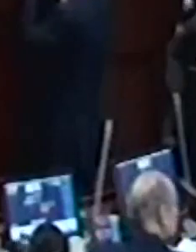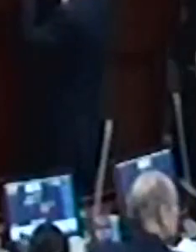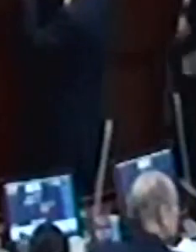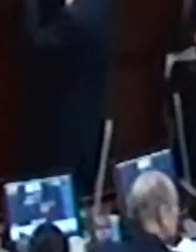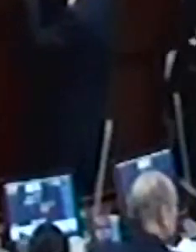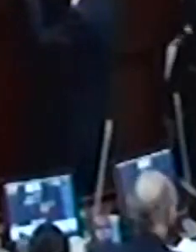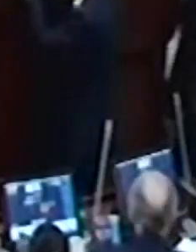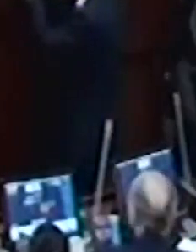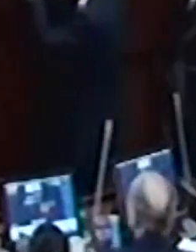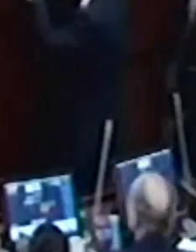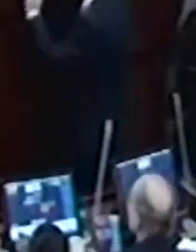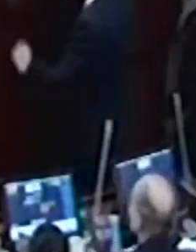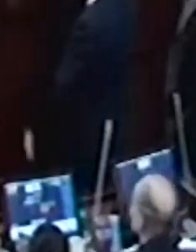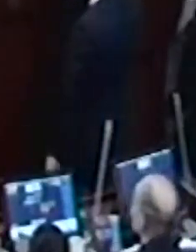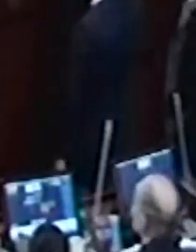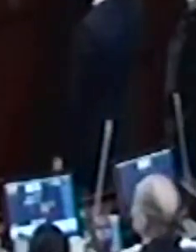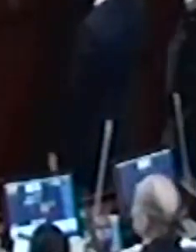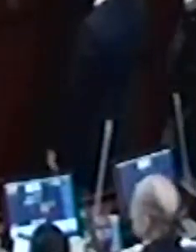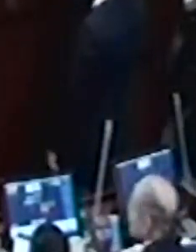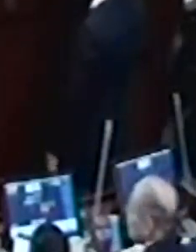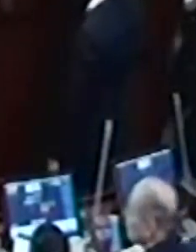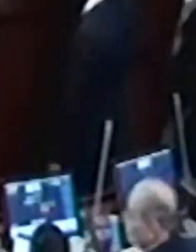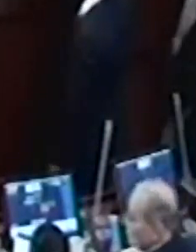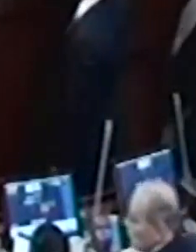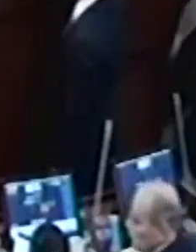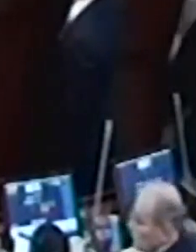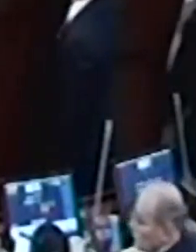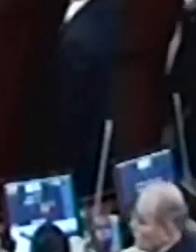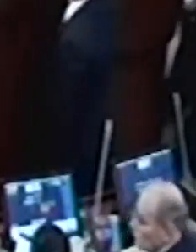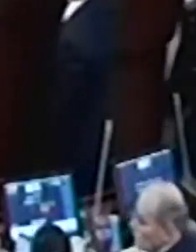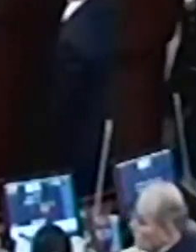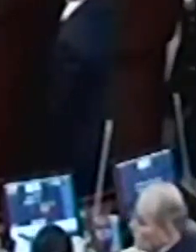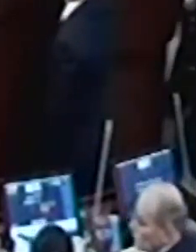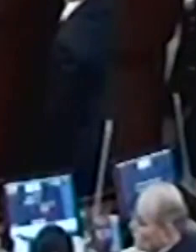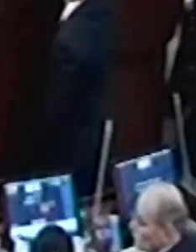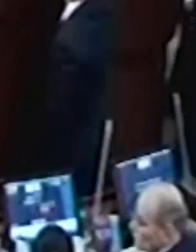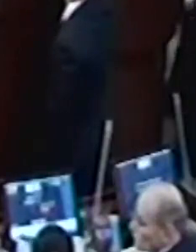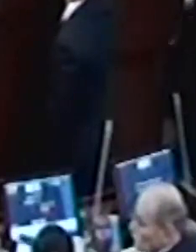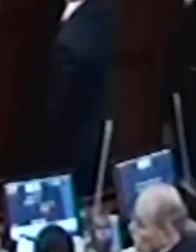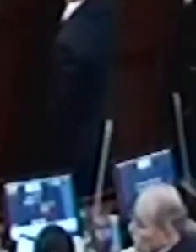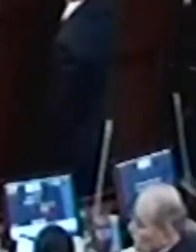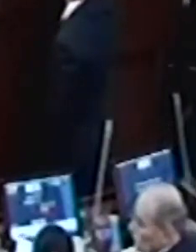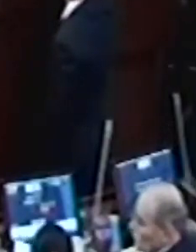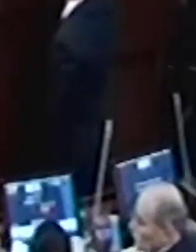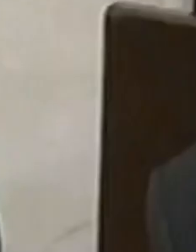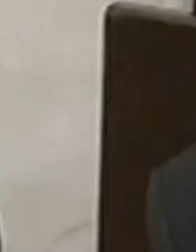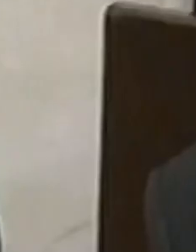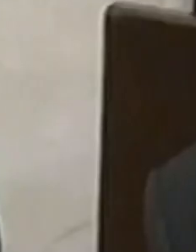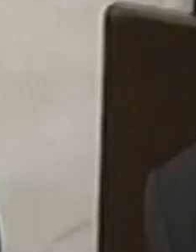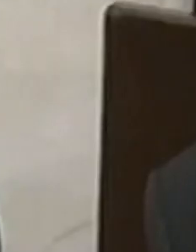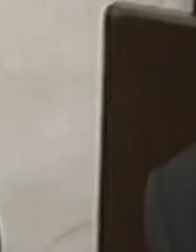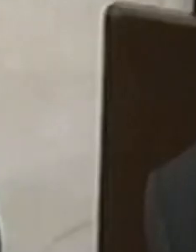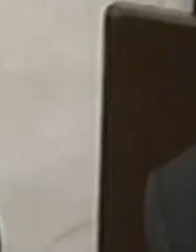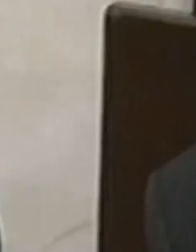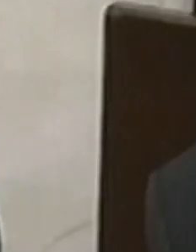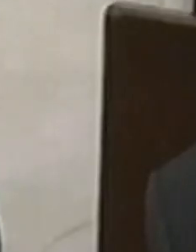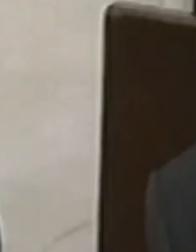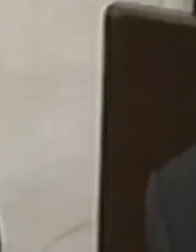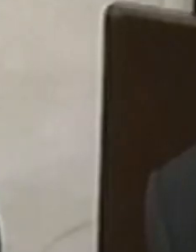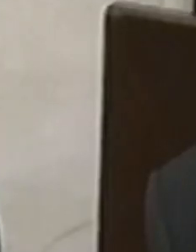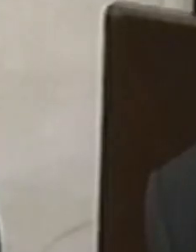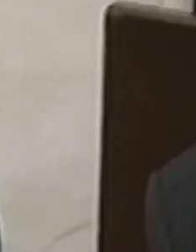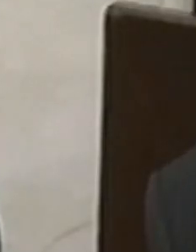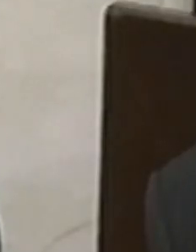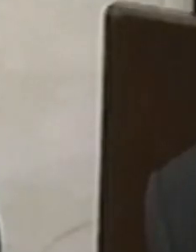Estaba de cuarto, ahora quería referirme a la precandidatura que llevaba en el Centro Democrático y este es mi comunicado.